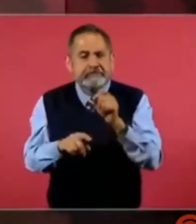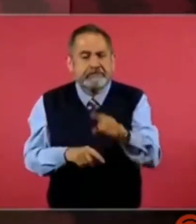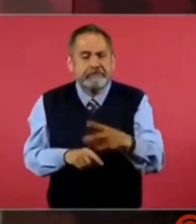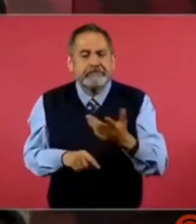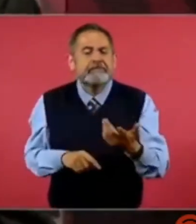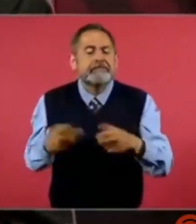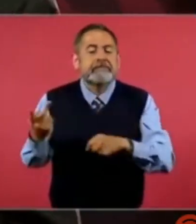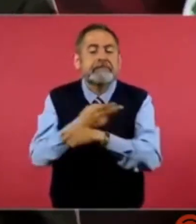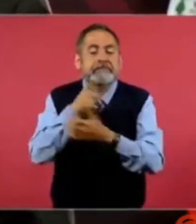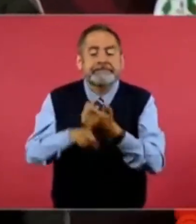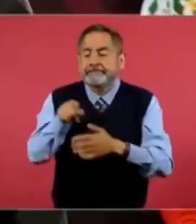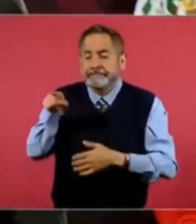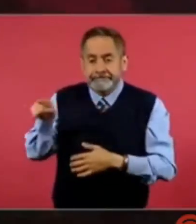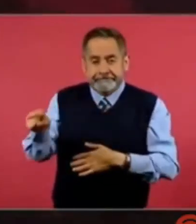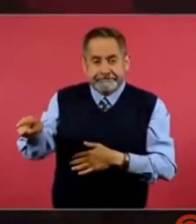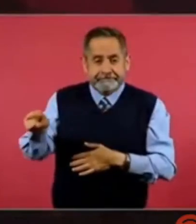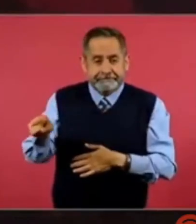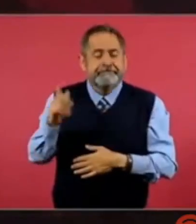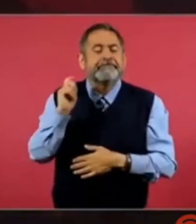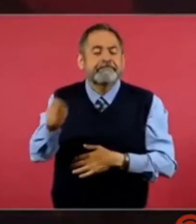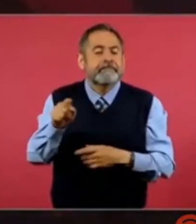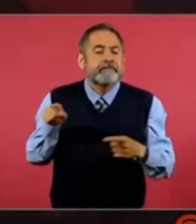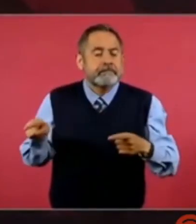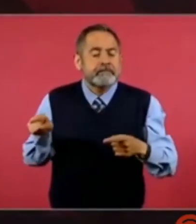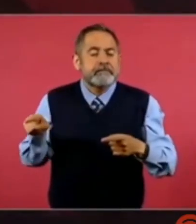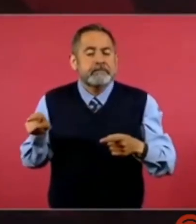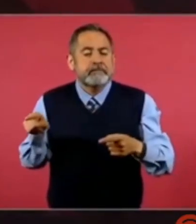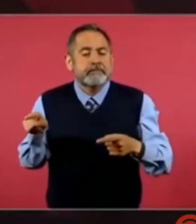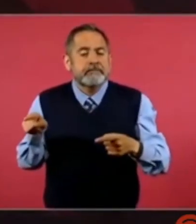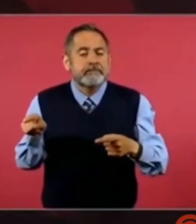Obtuvo de ventaja